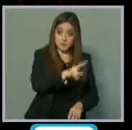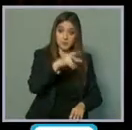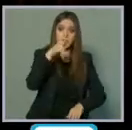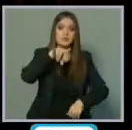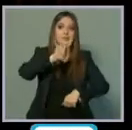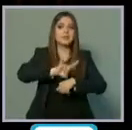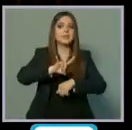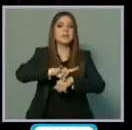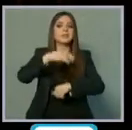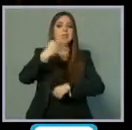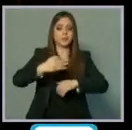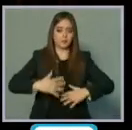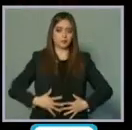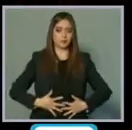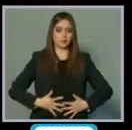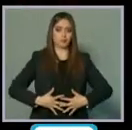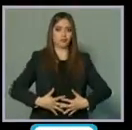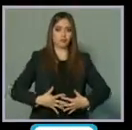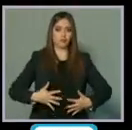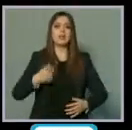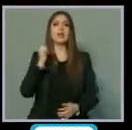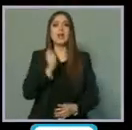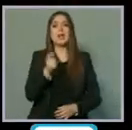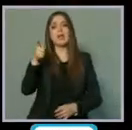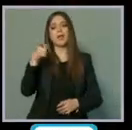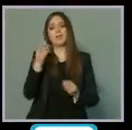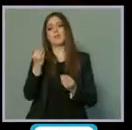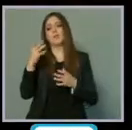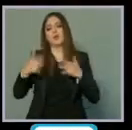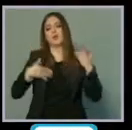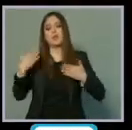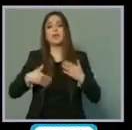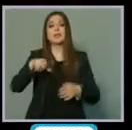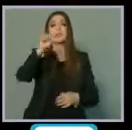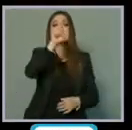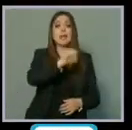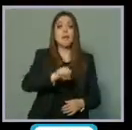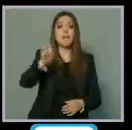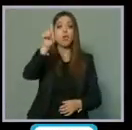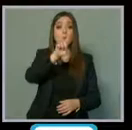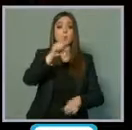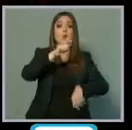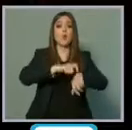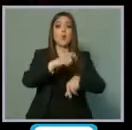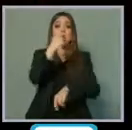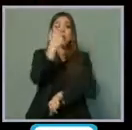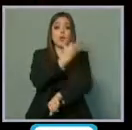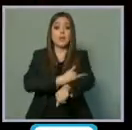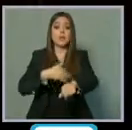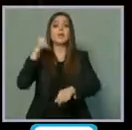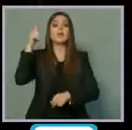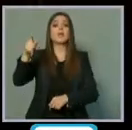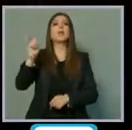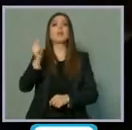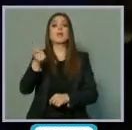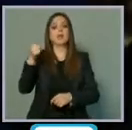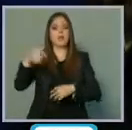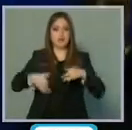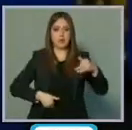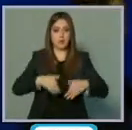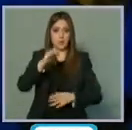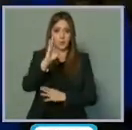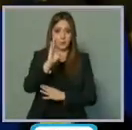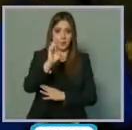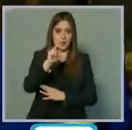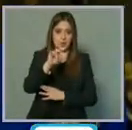que tienen ahí. Está divertida. Se presenta sábados y domingos a la 1 de la tarde en el Teatro Benito Juárez. Y bueno, pues por lo